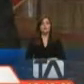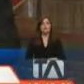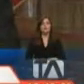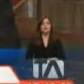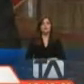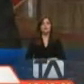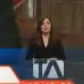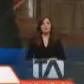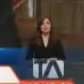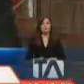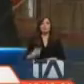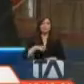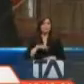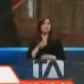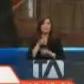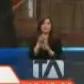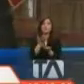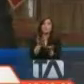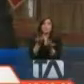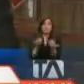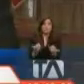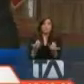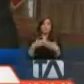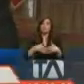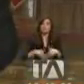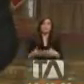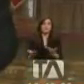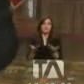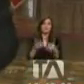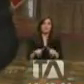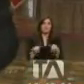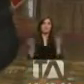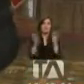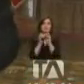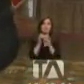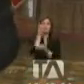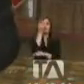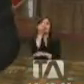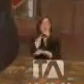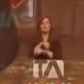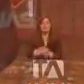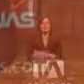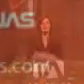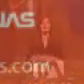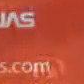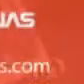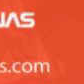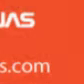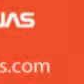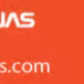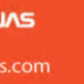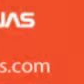entonces, esto es lo que podemos informarles. Volvemos contigo, Giselle, en los estudios. Muy buenas tardes.